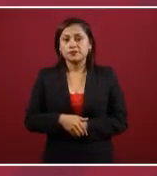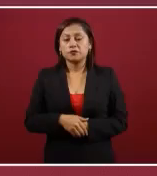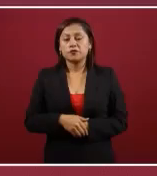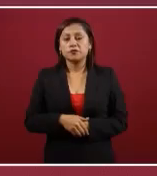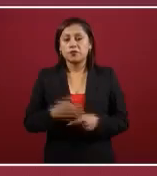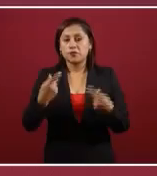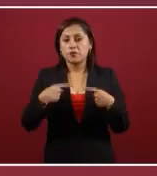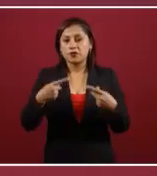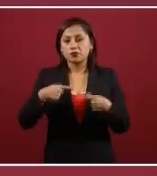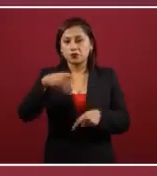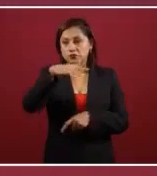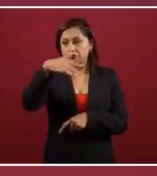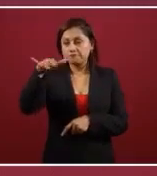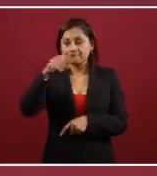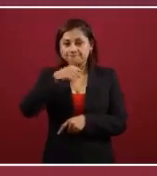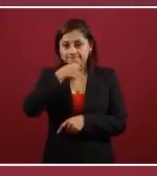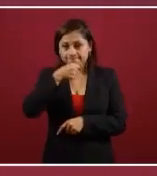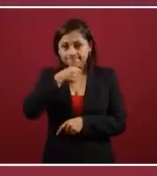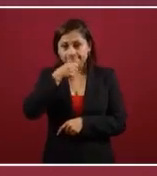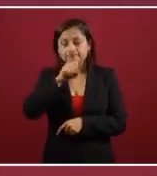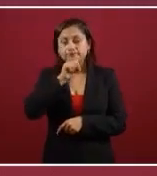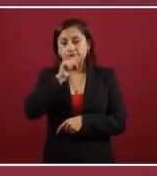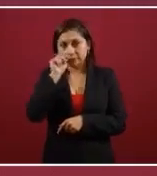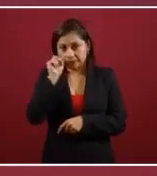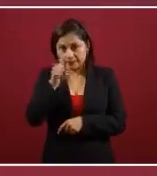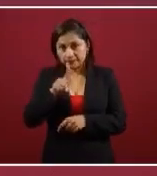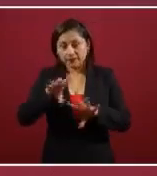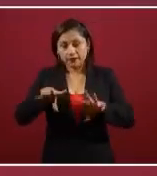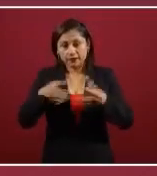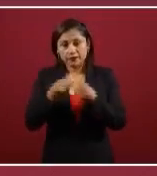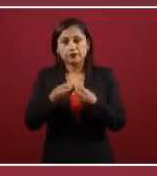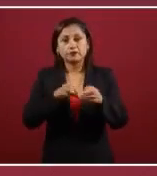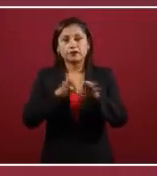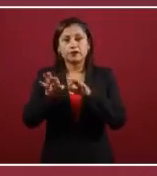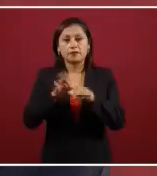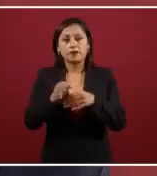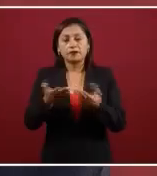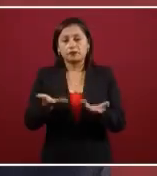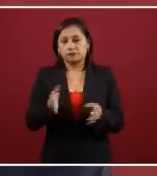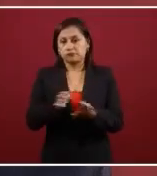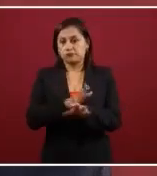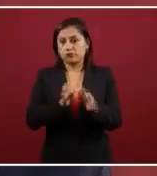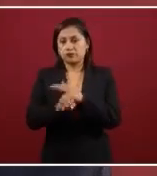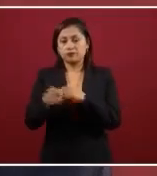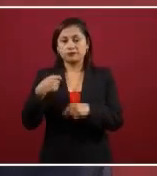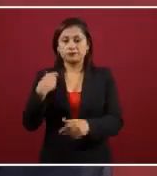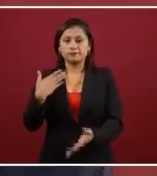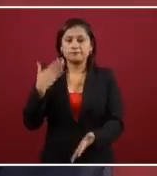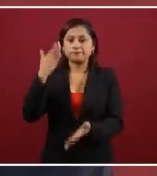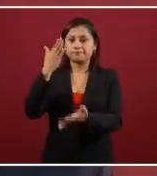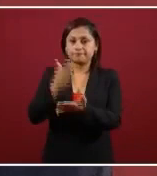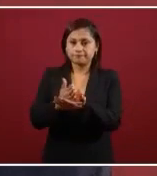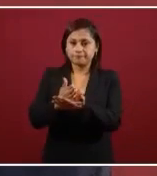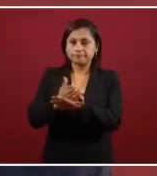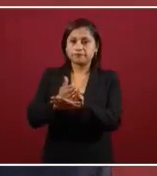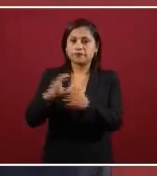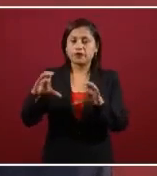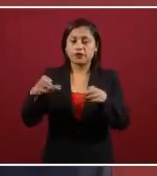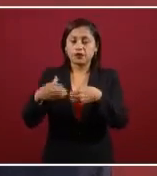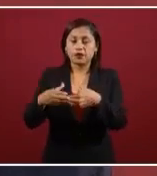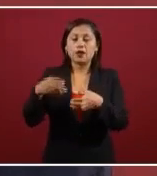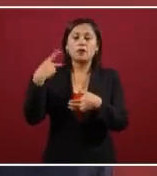adultos, mayores. Uno va a las comunidades en la Mixteca, en Puebla,